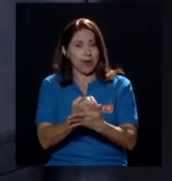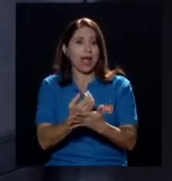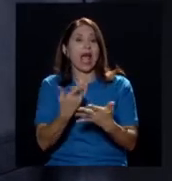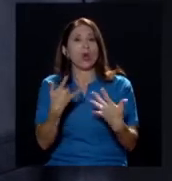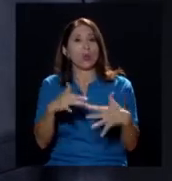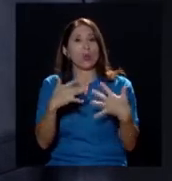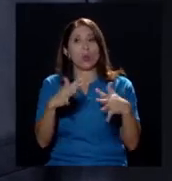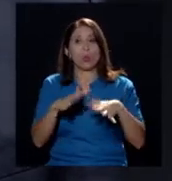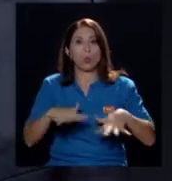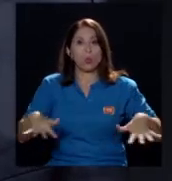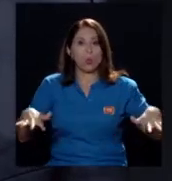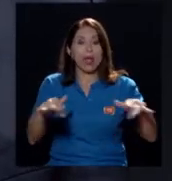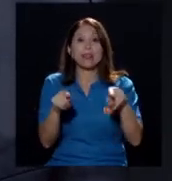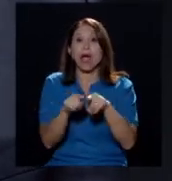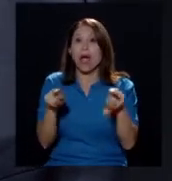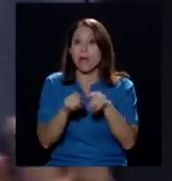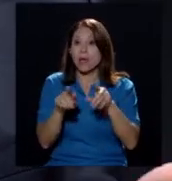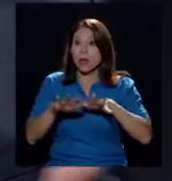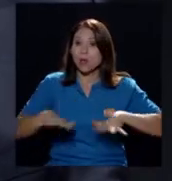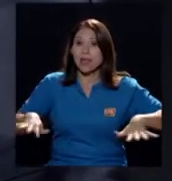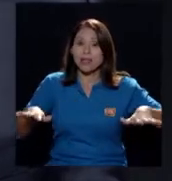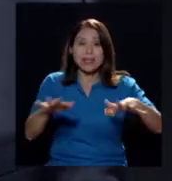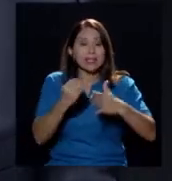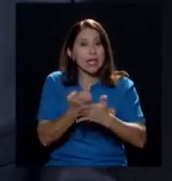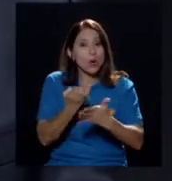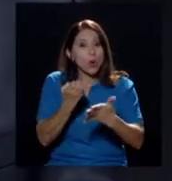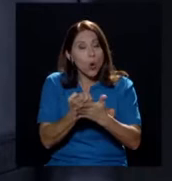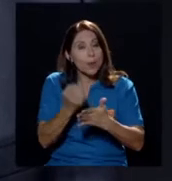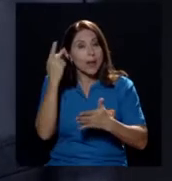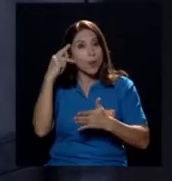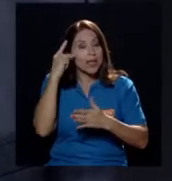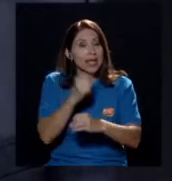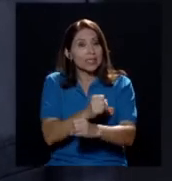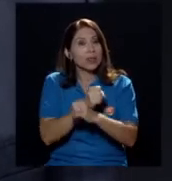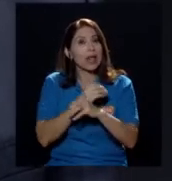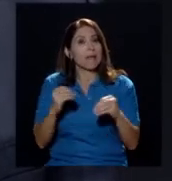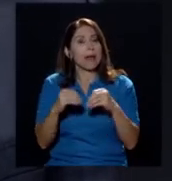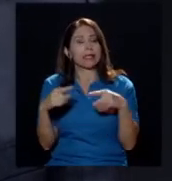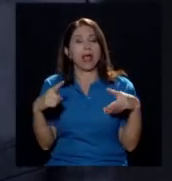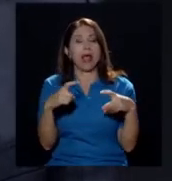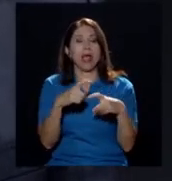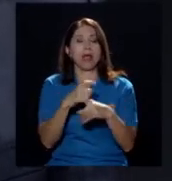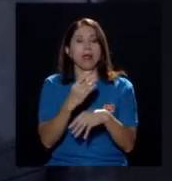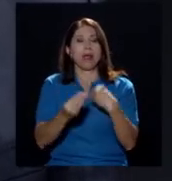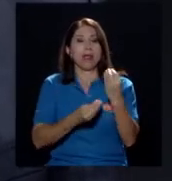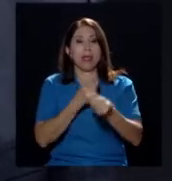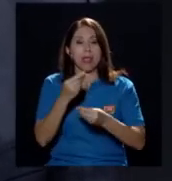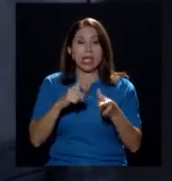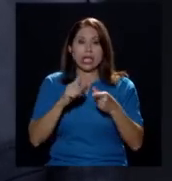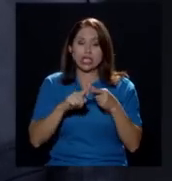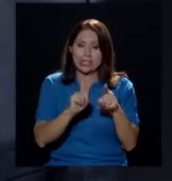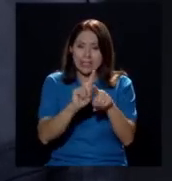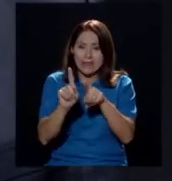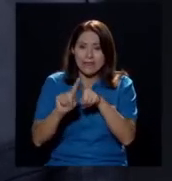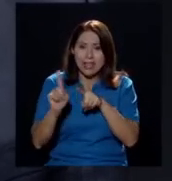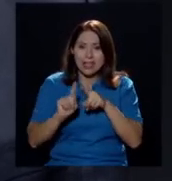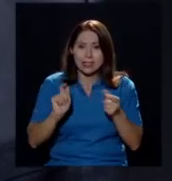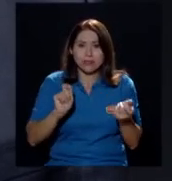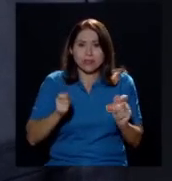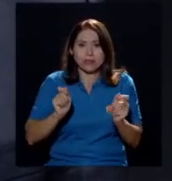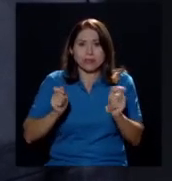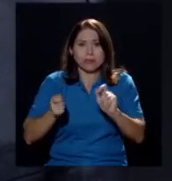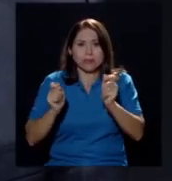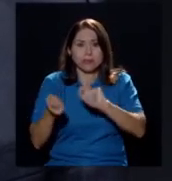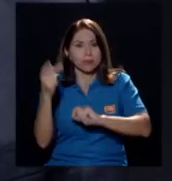de una profunda crisis también económica política de seguridad pues llevó a una serie de transformaciones en la política